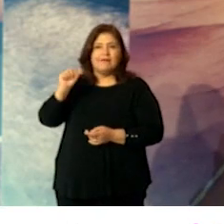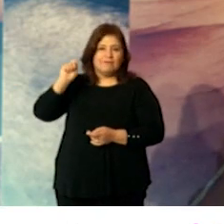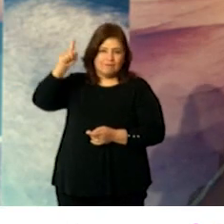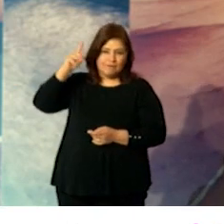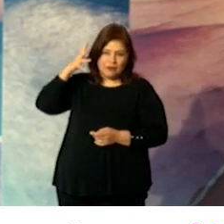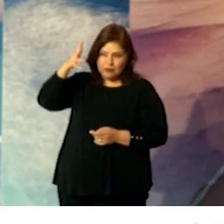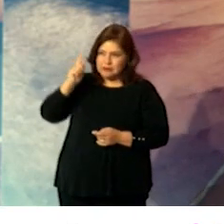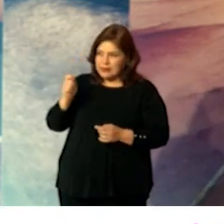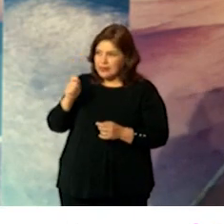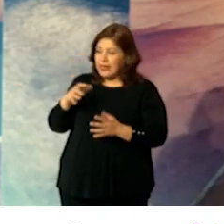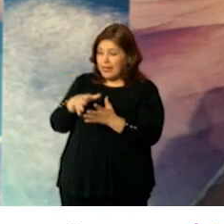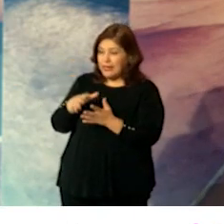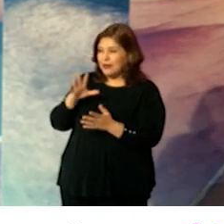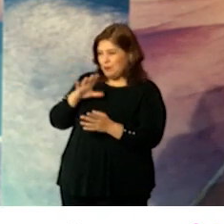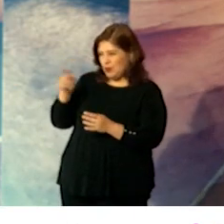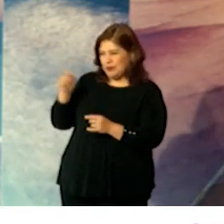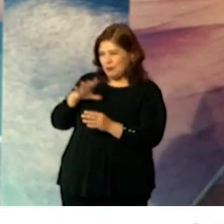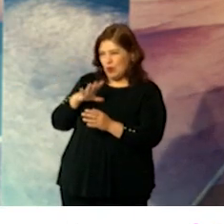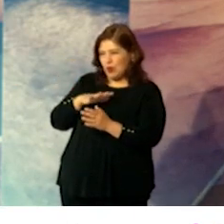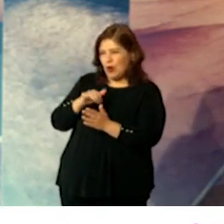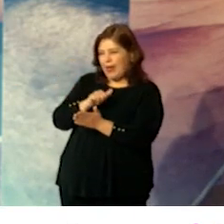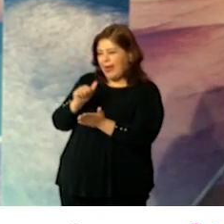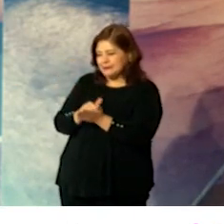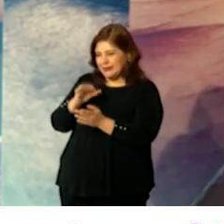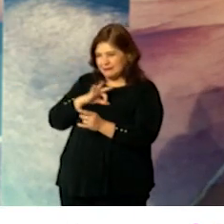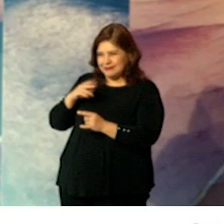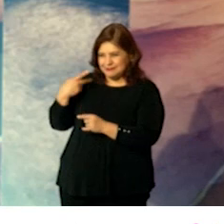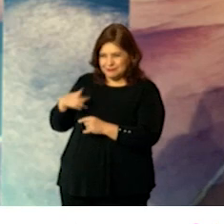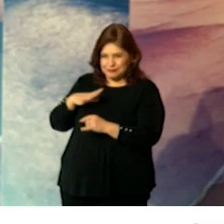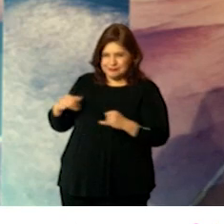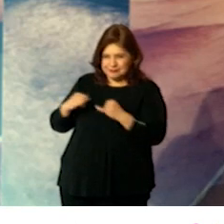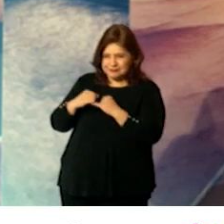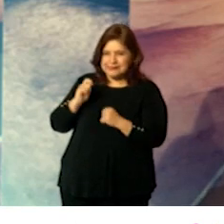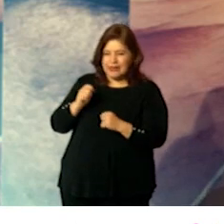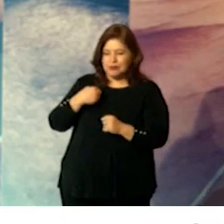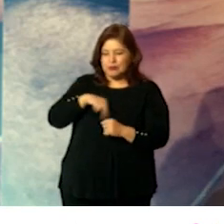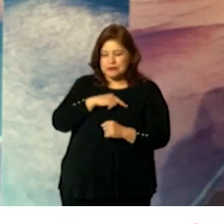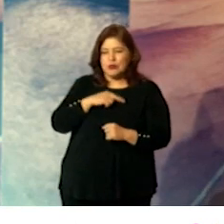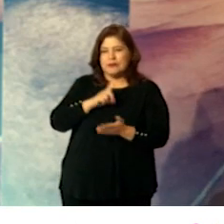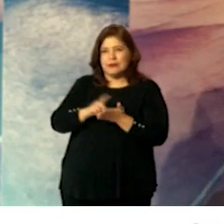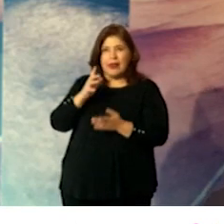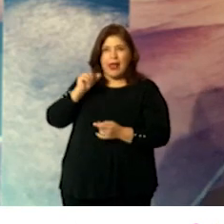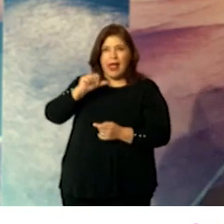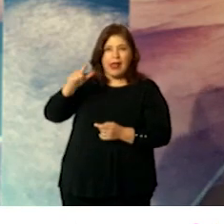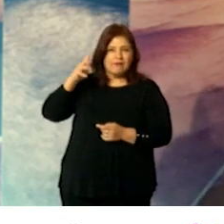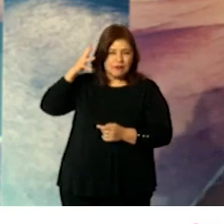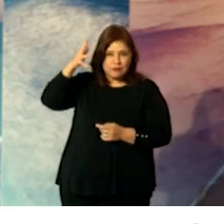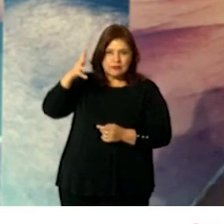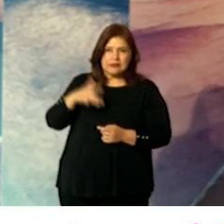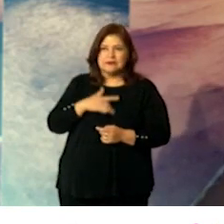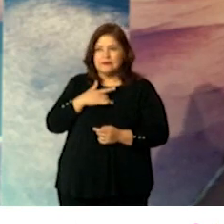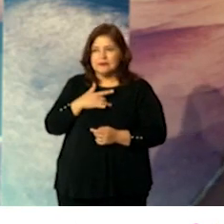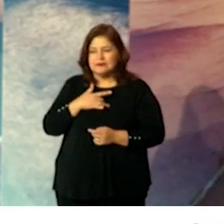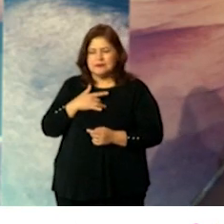acta constitutiva dice Nuestro Derecho al Futuro. Y cuando íbamos a hacer el lanzamiento de la asociación civil para llevar el